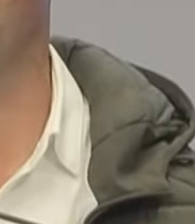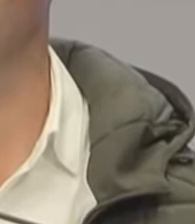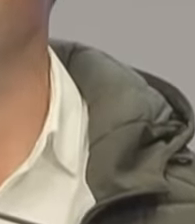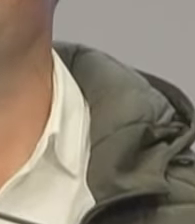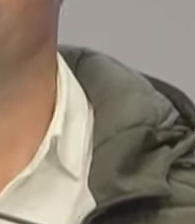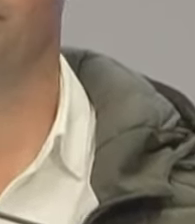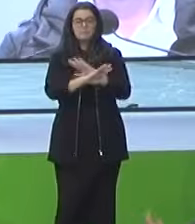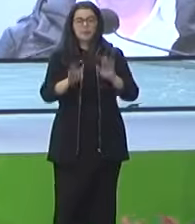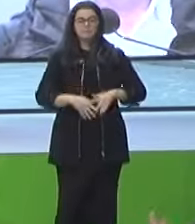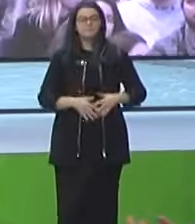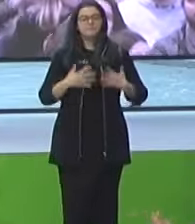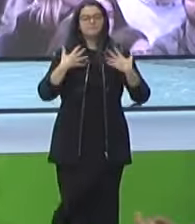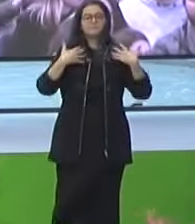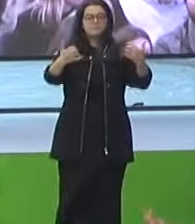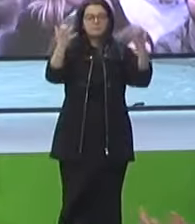resumir